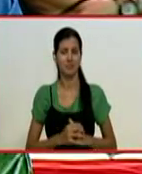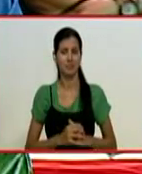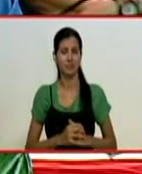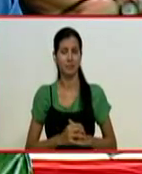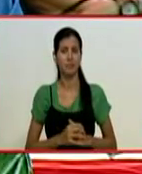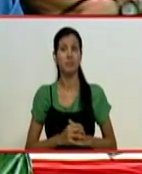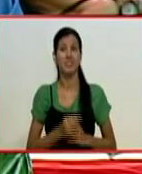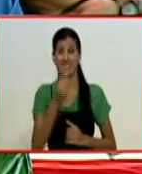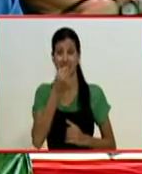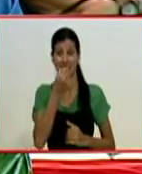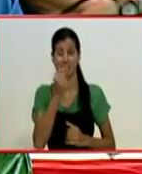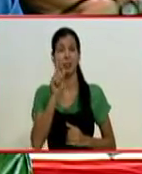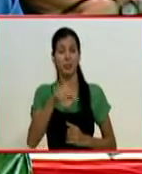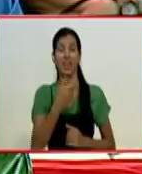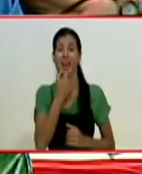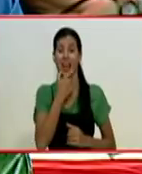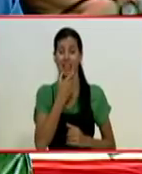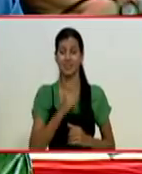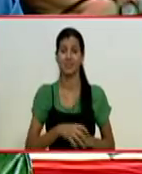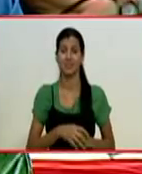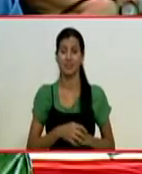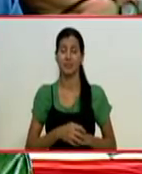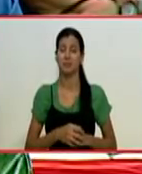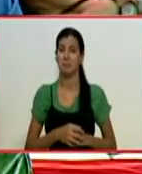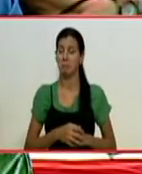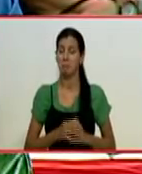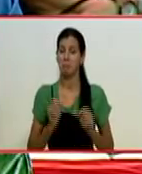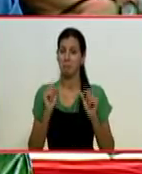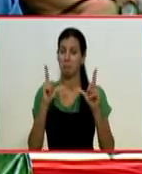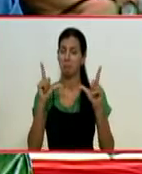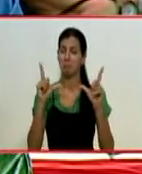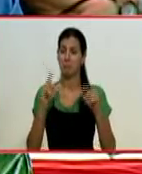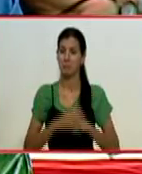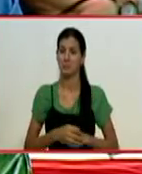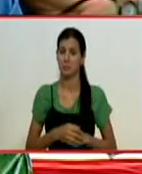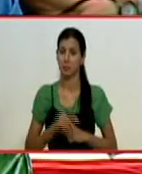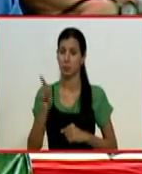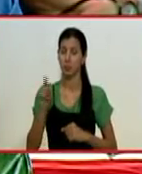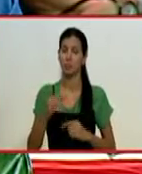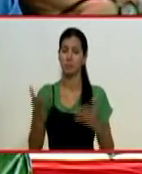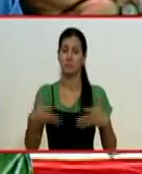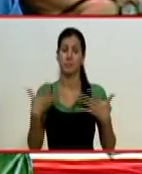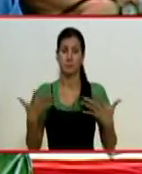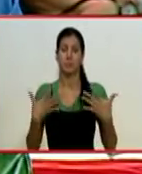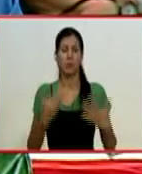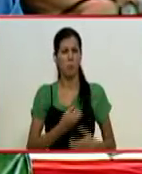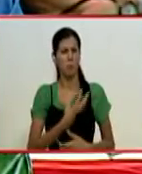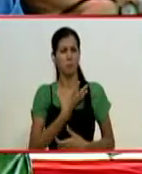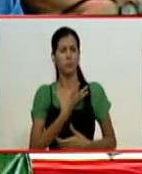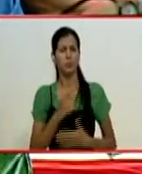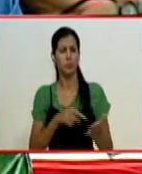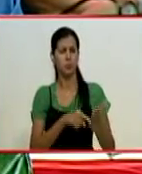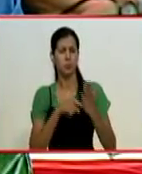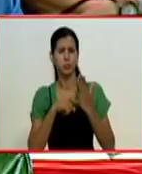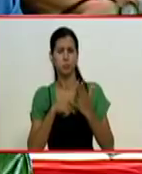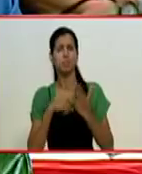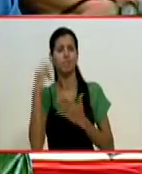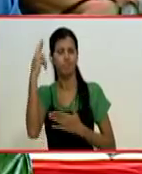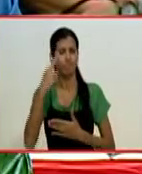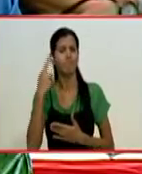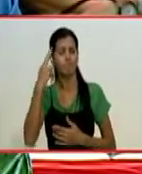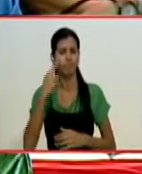y del inglés, Miguel Ángel, nos has motivado un conjunto de